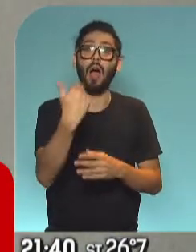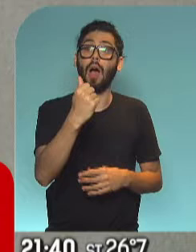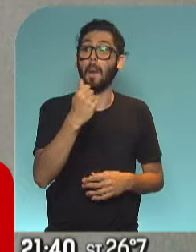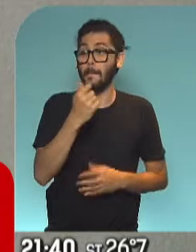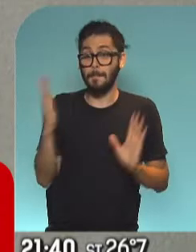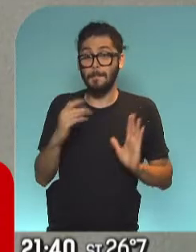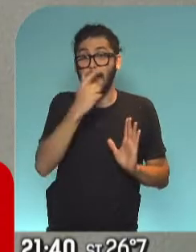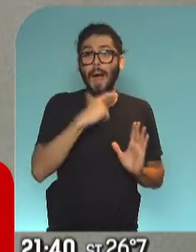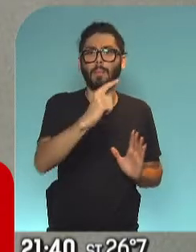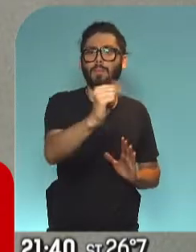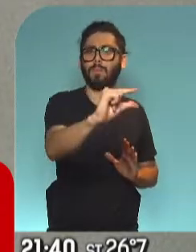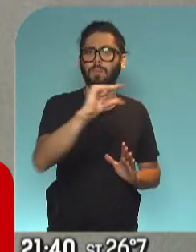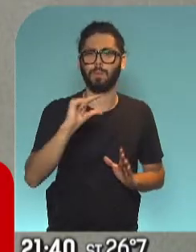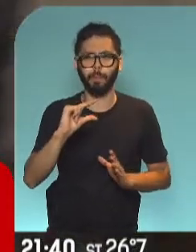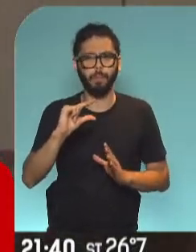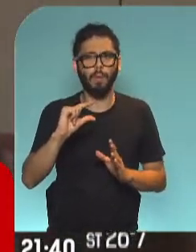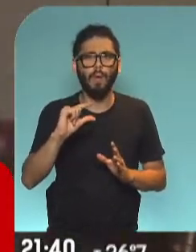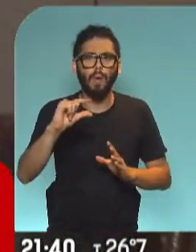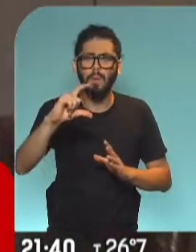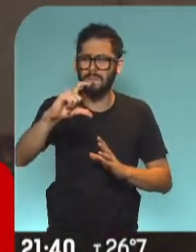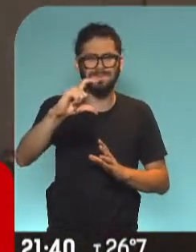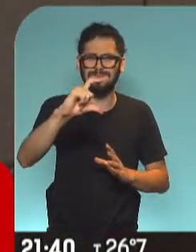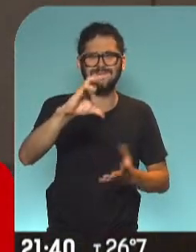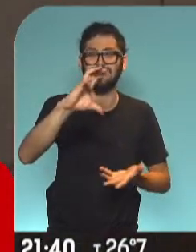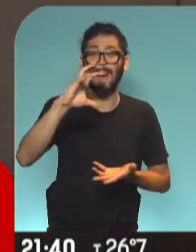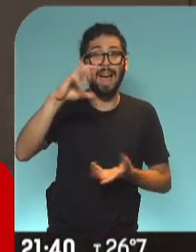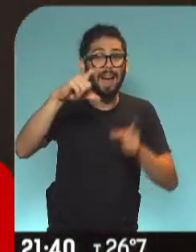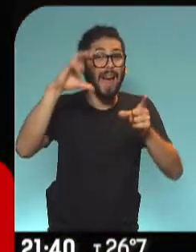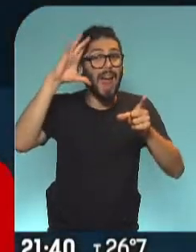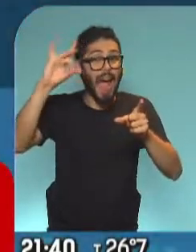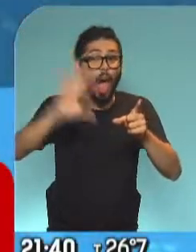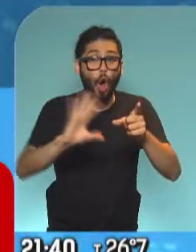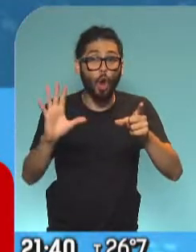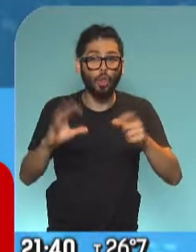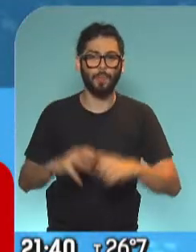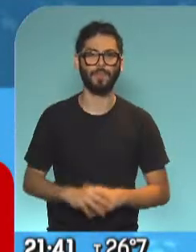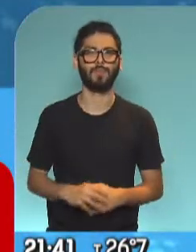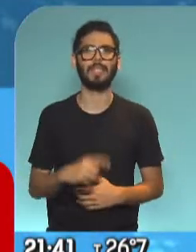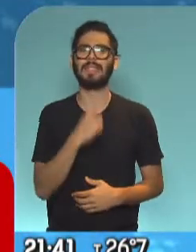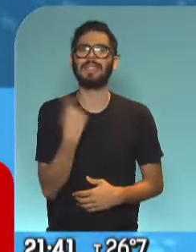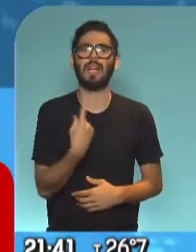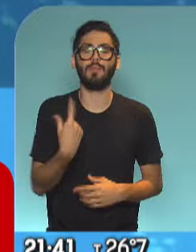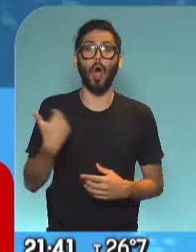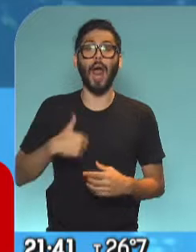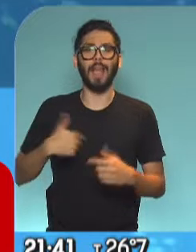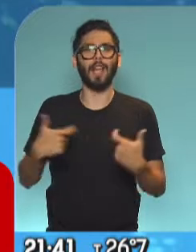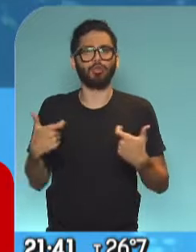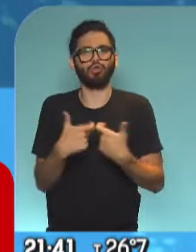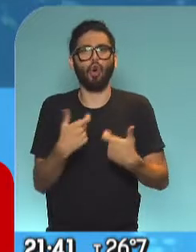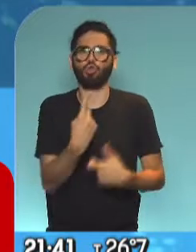macrismo habilitó giros por un monto inédito en la historia del organismo. We want to be a partner of